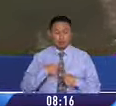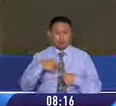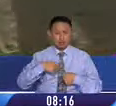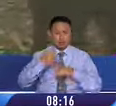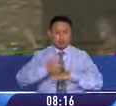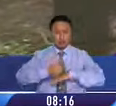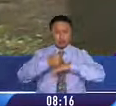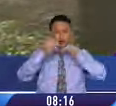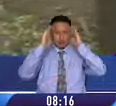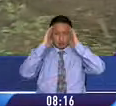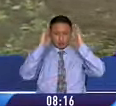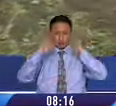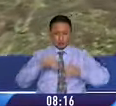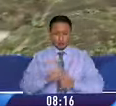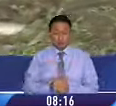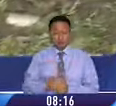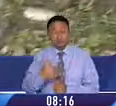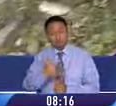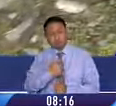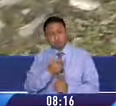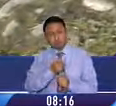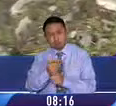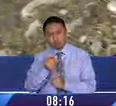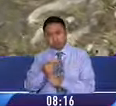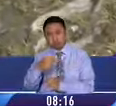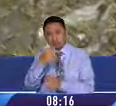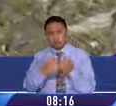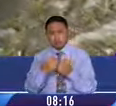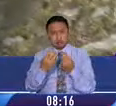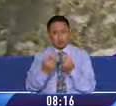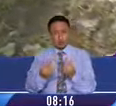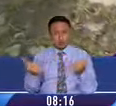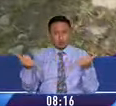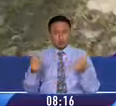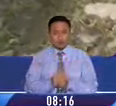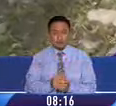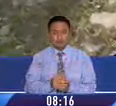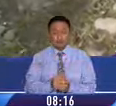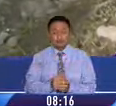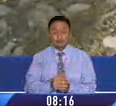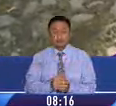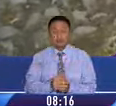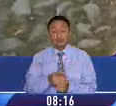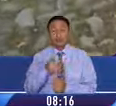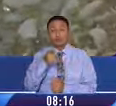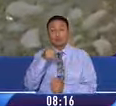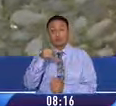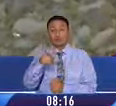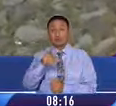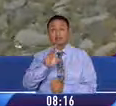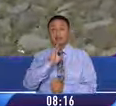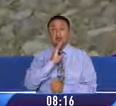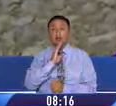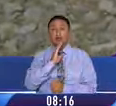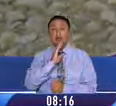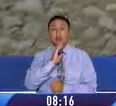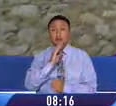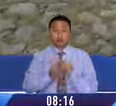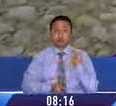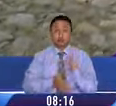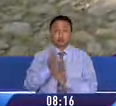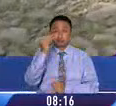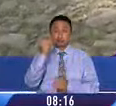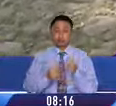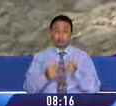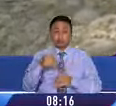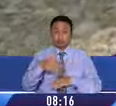dirigir y hacer un poco de presión que nos solucionen el problema. Si usted hace el recorrido del agua que va hasta el fondo, hasta